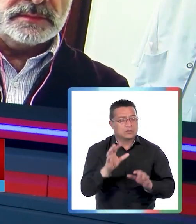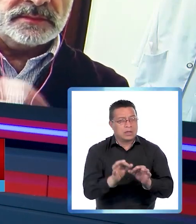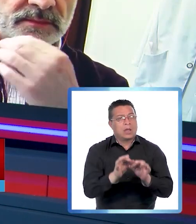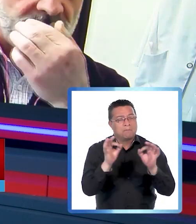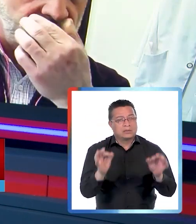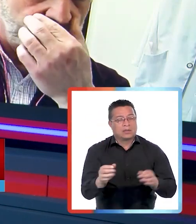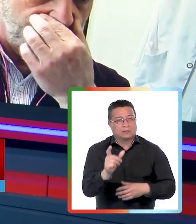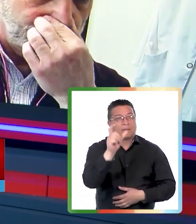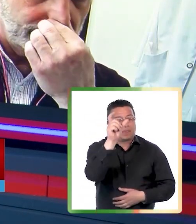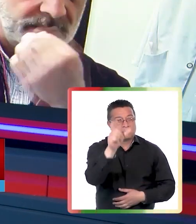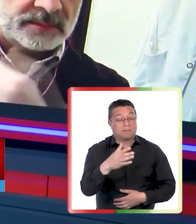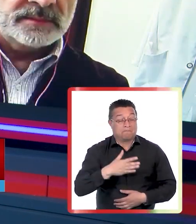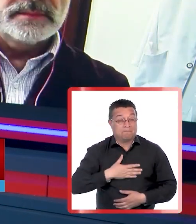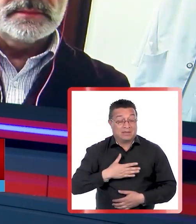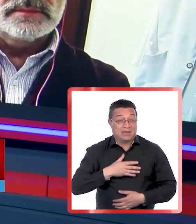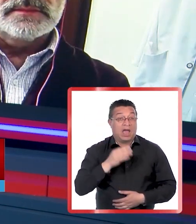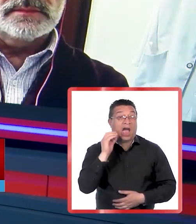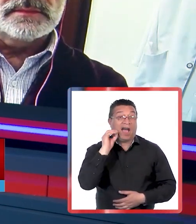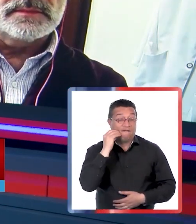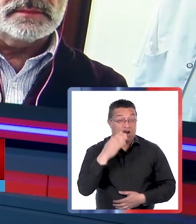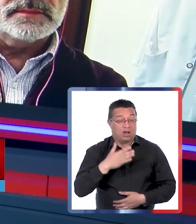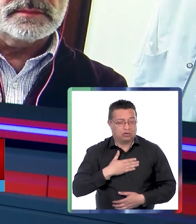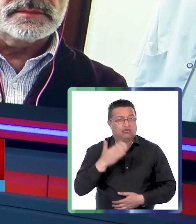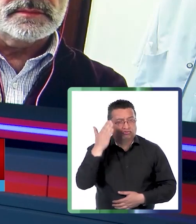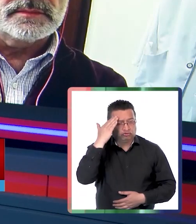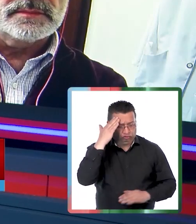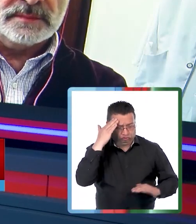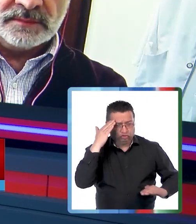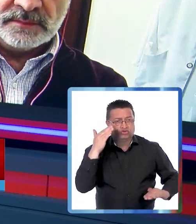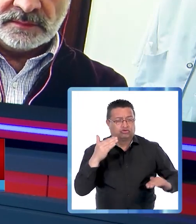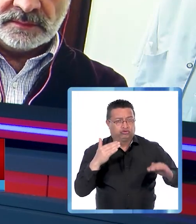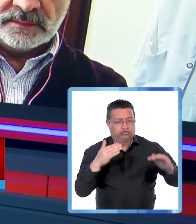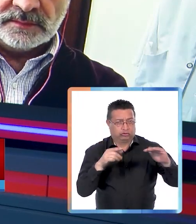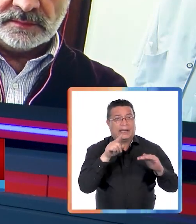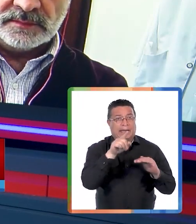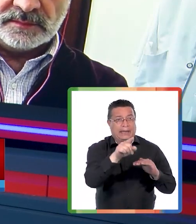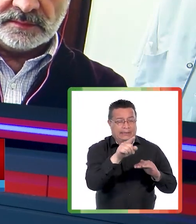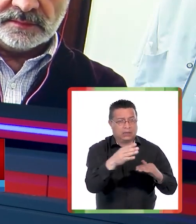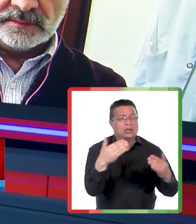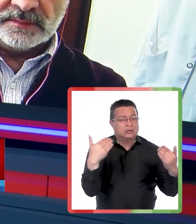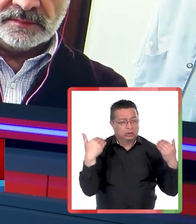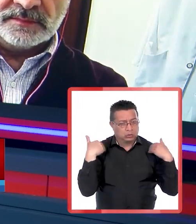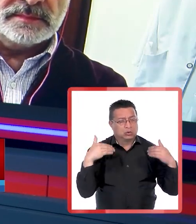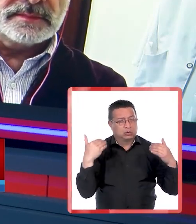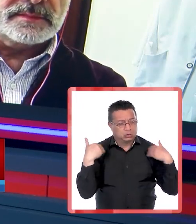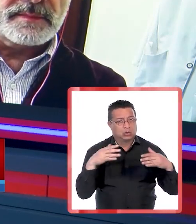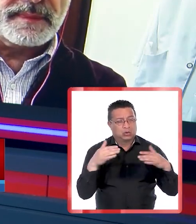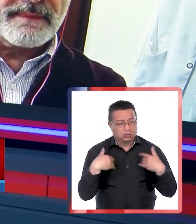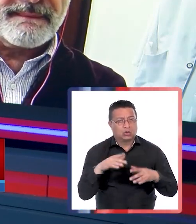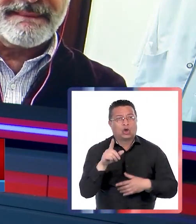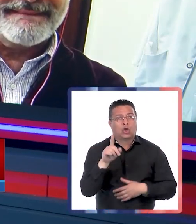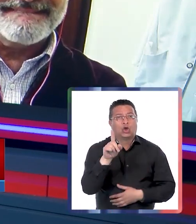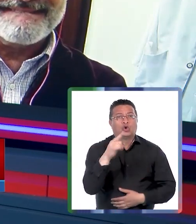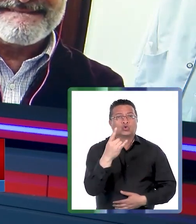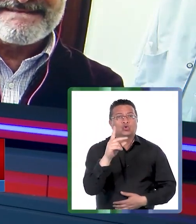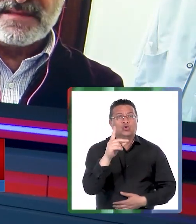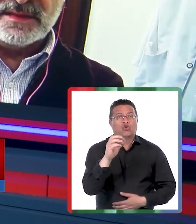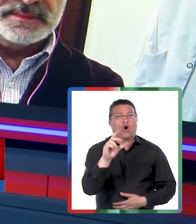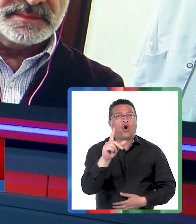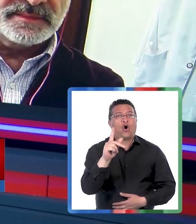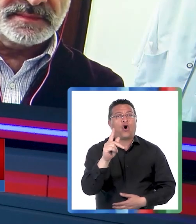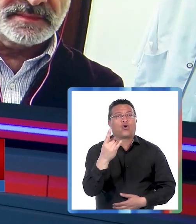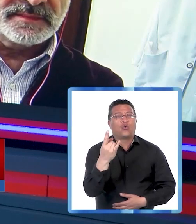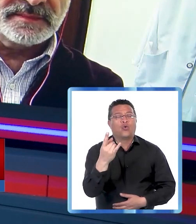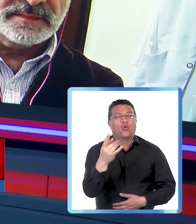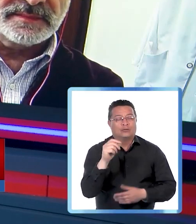puntual que es el caso puntual de mi abuela, que yo recuerdo desde muy chico que ella hacía sus ejercicios, sus sudokus todos los días, porque